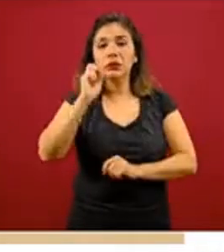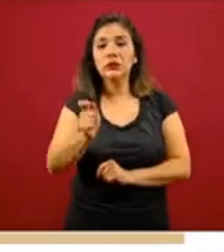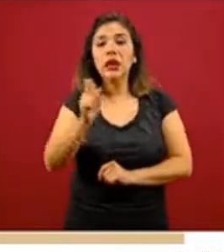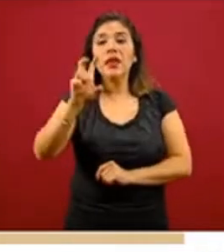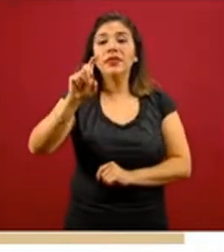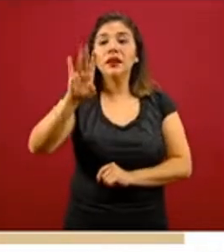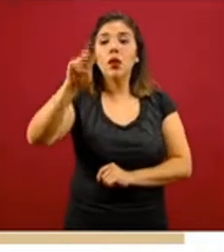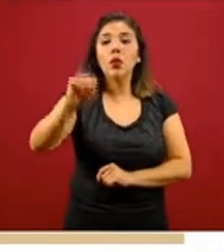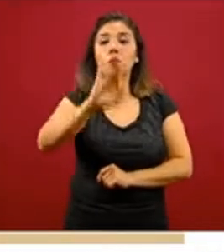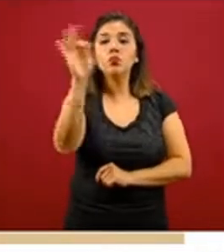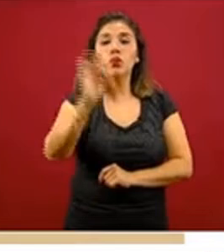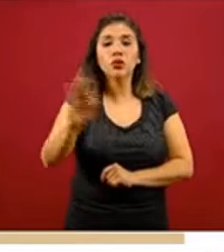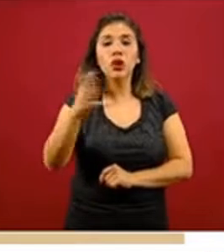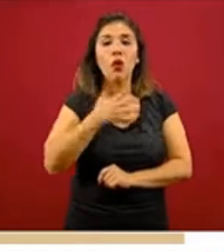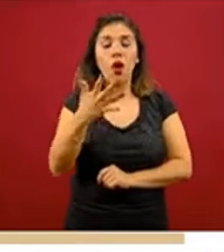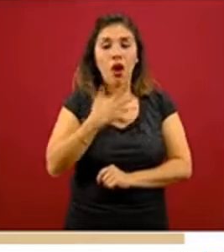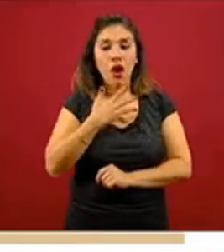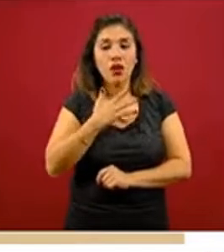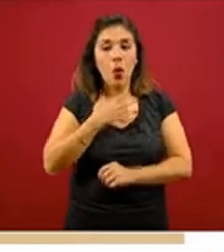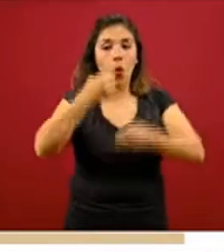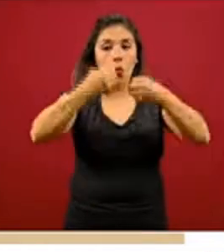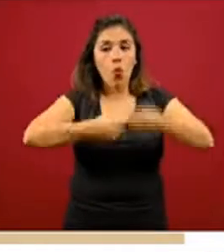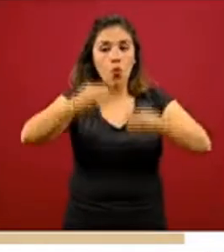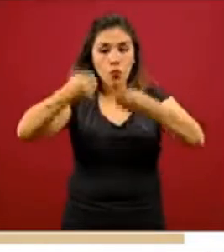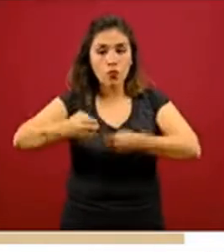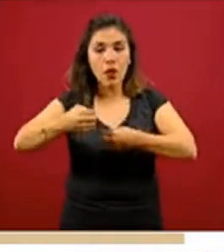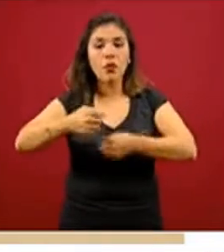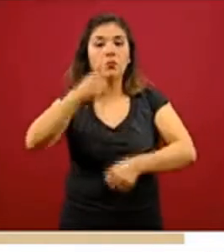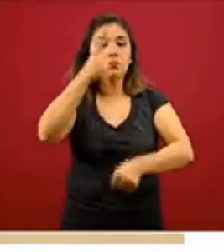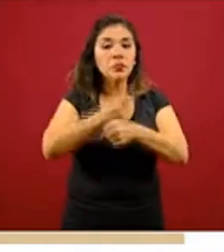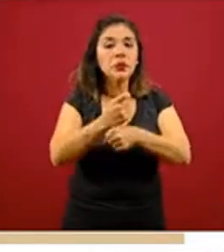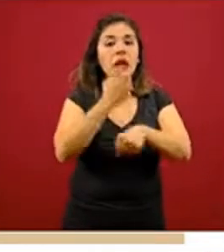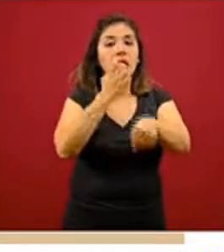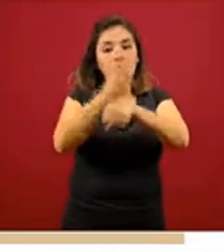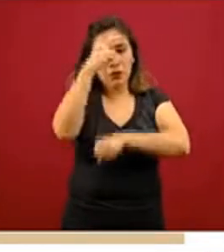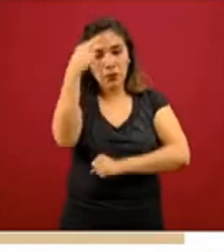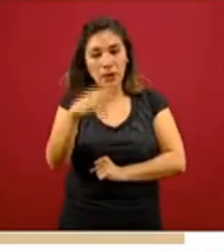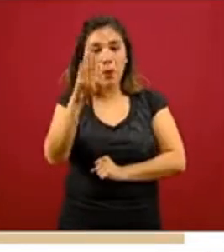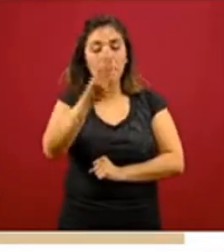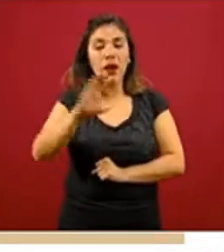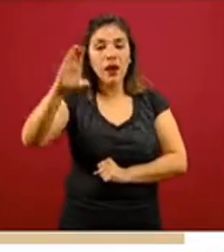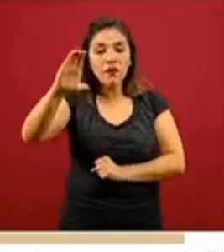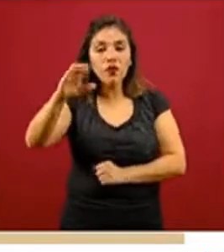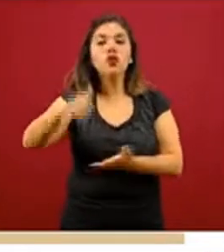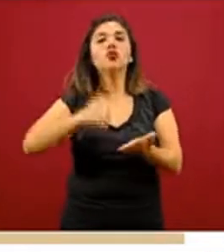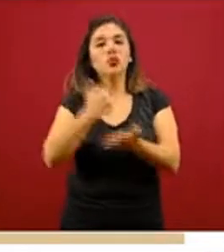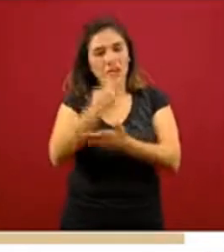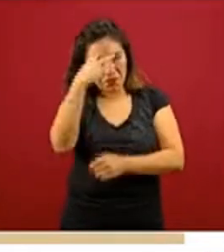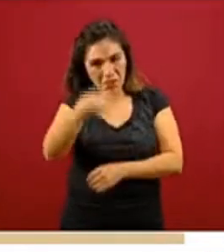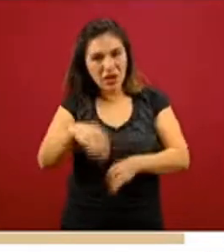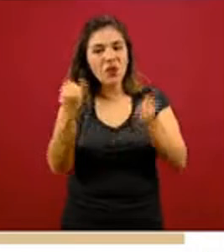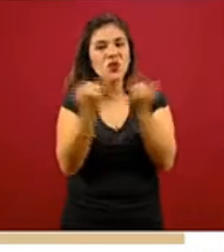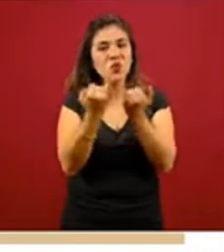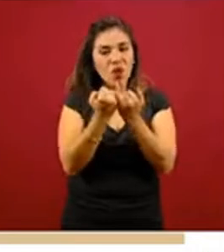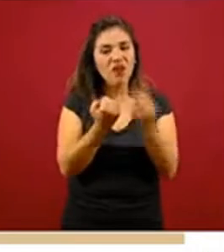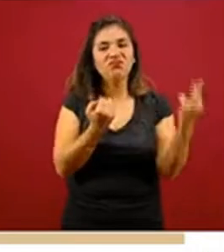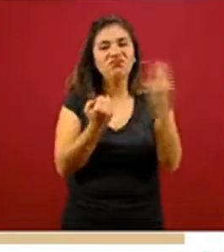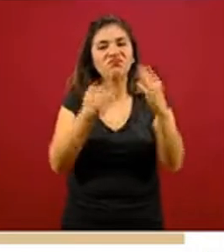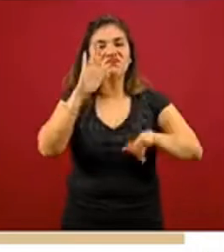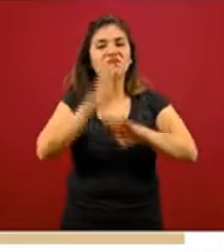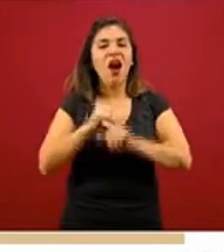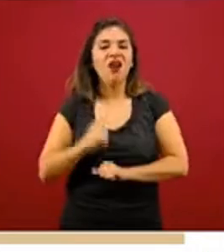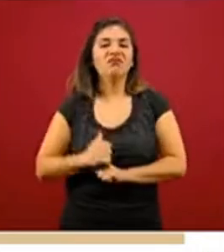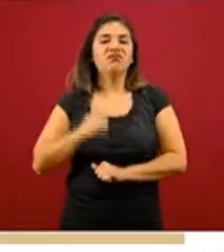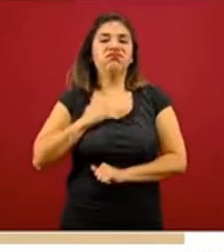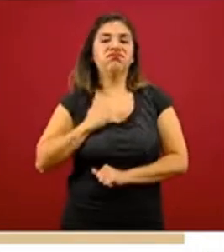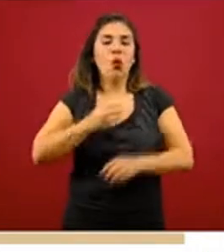se distribuye. Estado de México, Baja California son las que tendrían, Ciudad de México también, las mayores